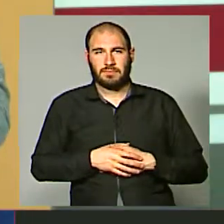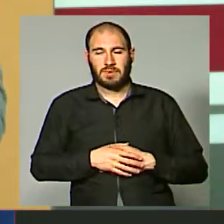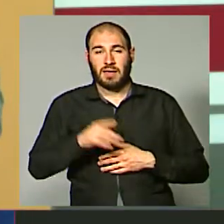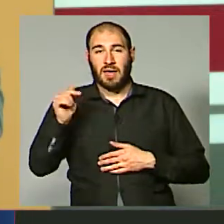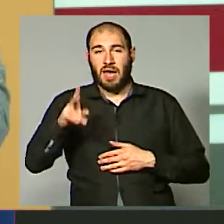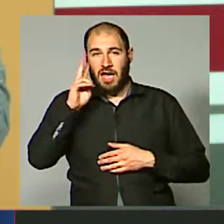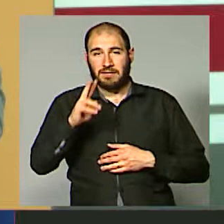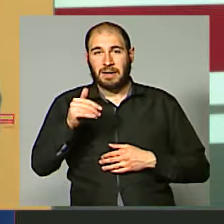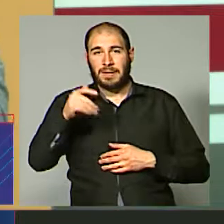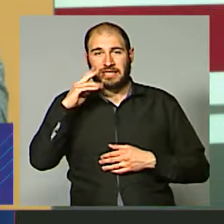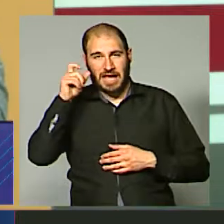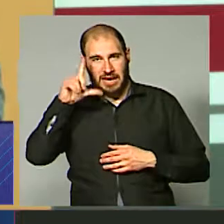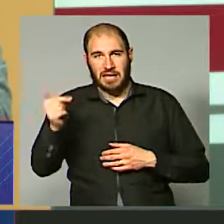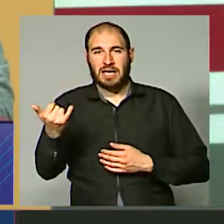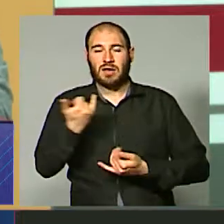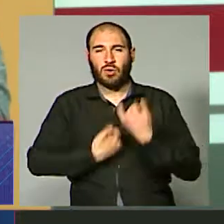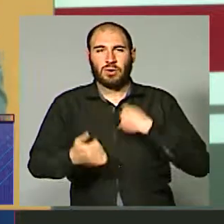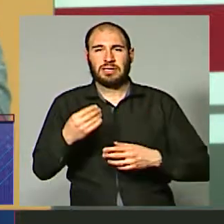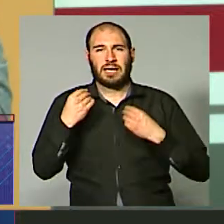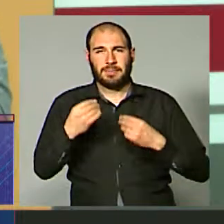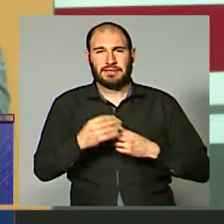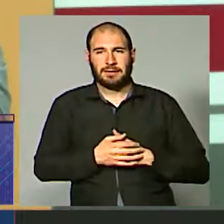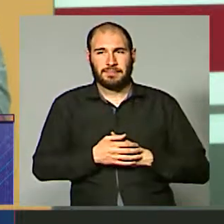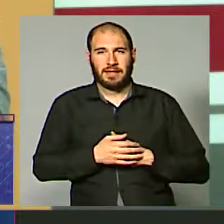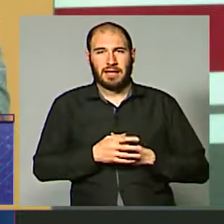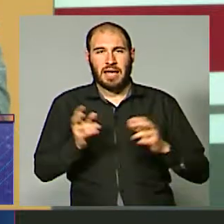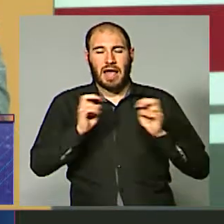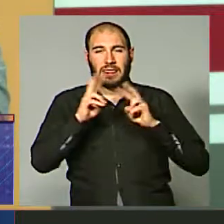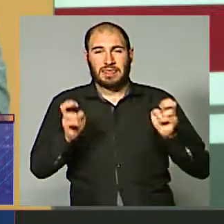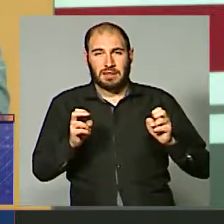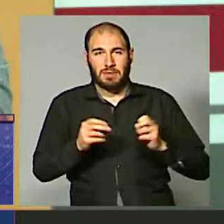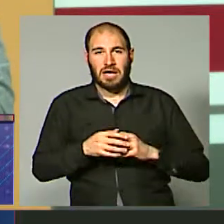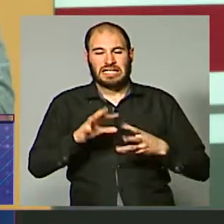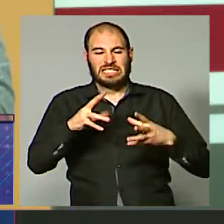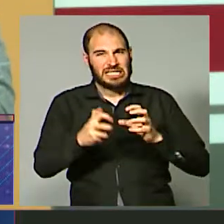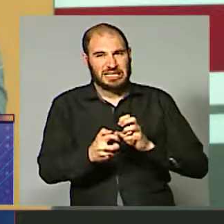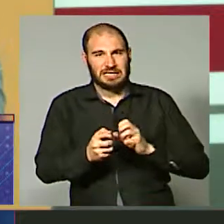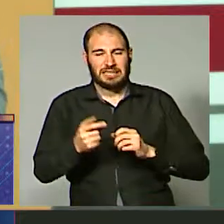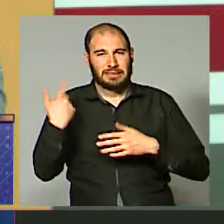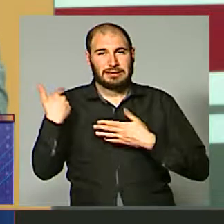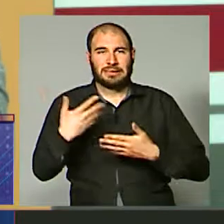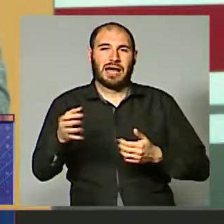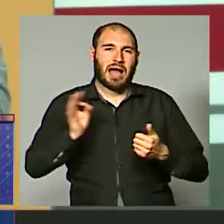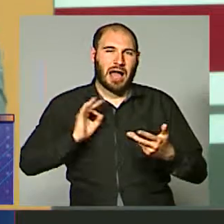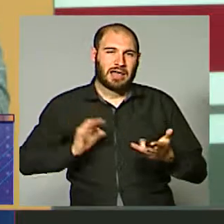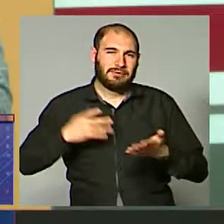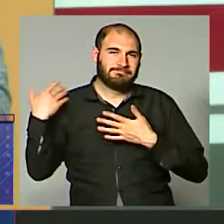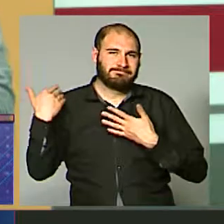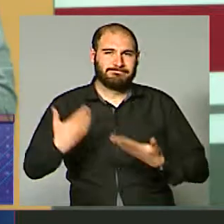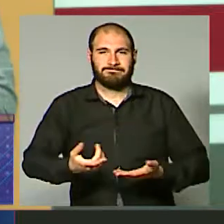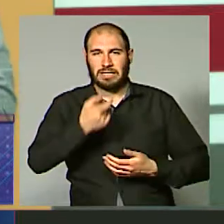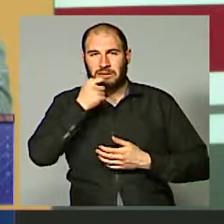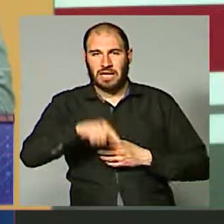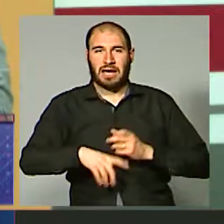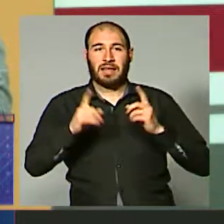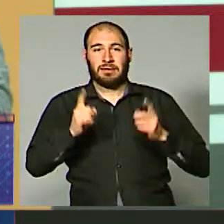Bueno, ahí veíamos a Marinelli haciendo un pronóstico de lo que ha sido en cuanto a esta crisis que ya vive hace varios años Mendoza y de